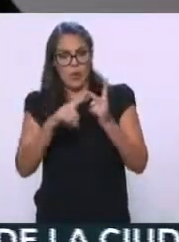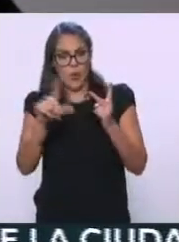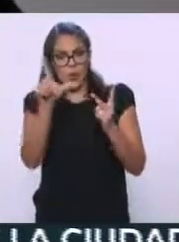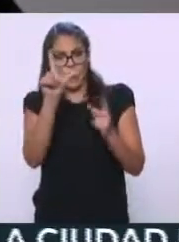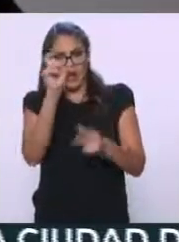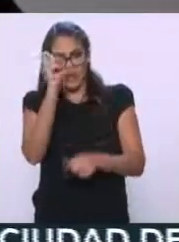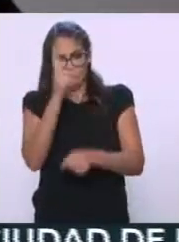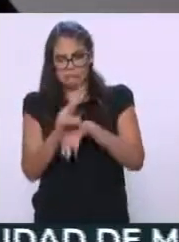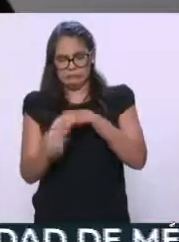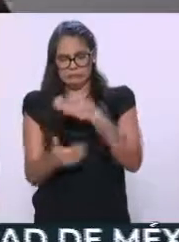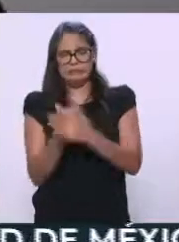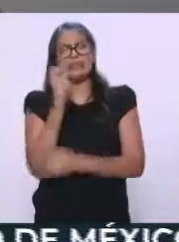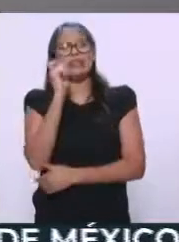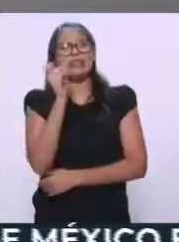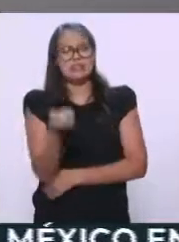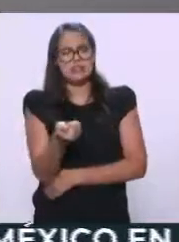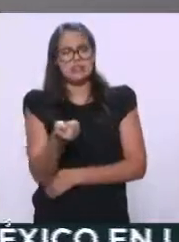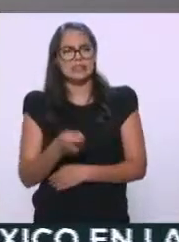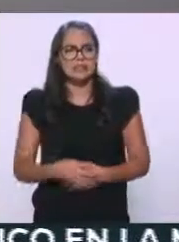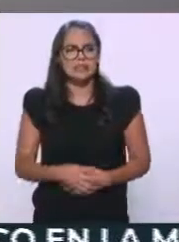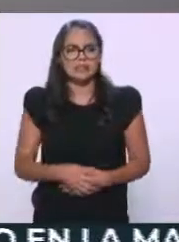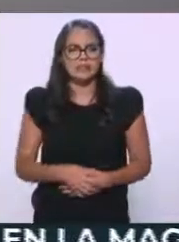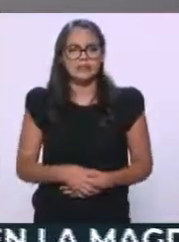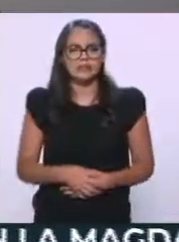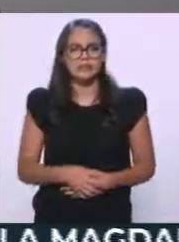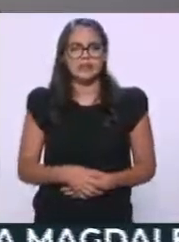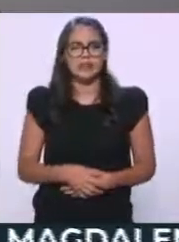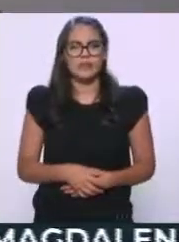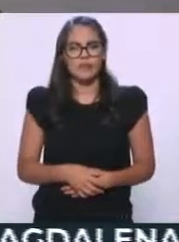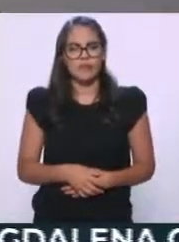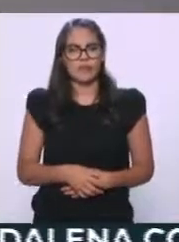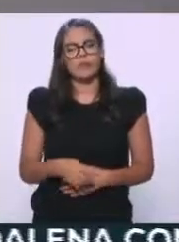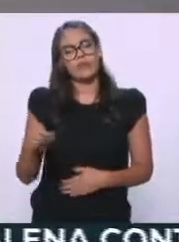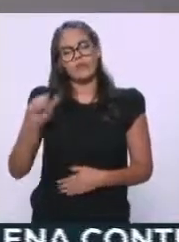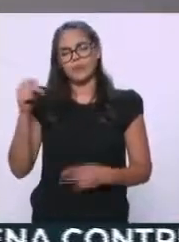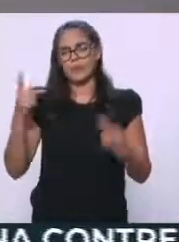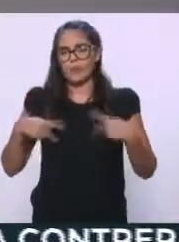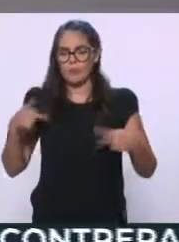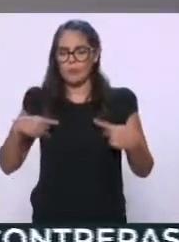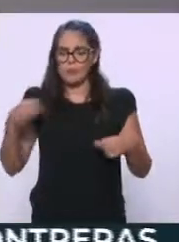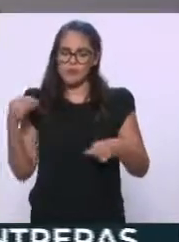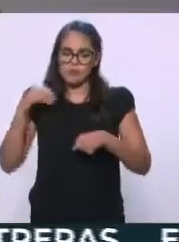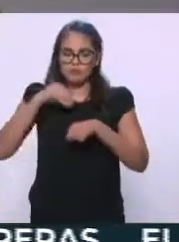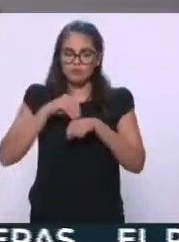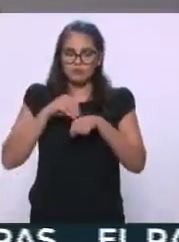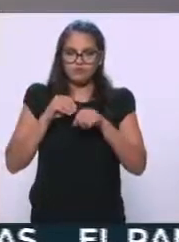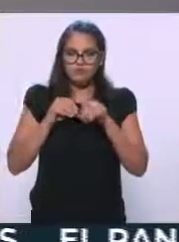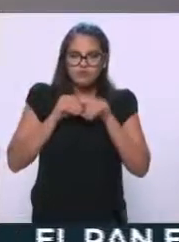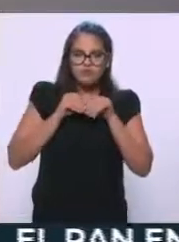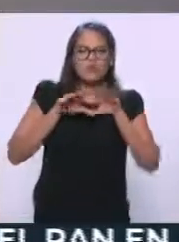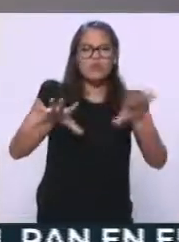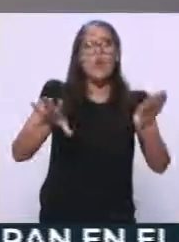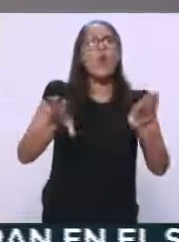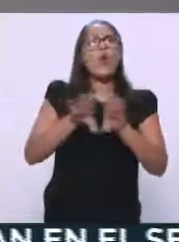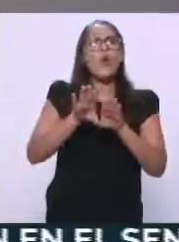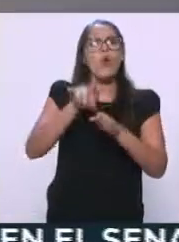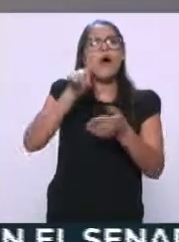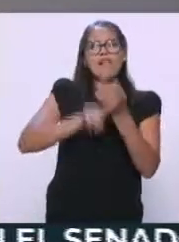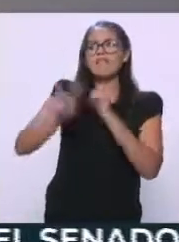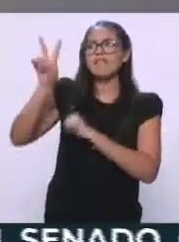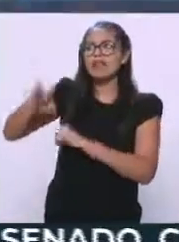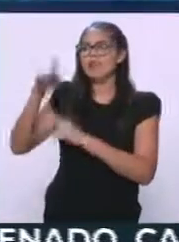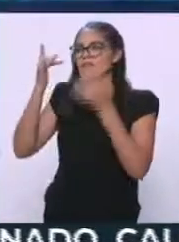temprano, que se había filtrado a través de un columnista del Financiero, cómo presuntamente había renunciado